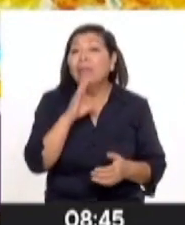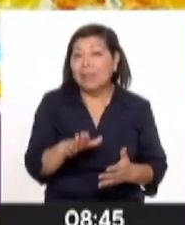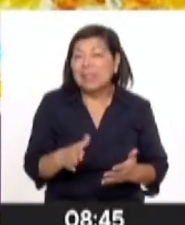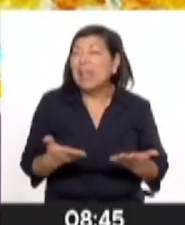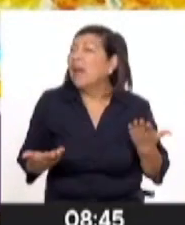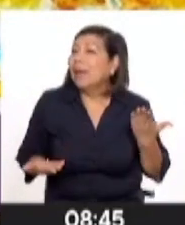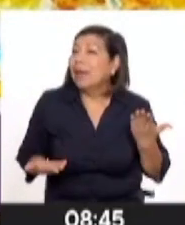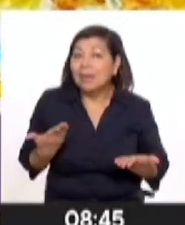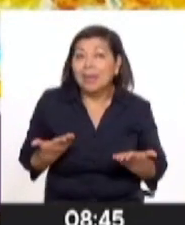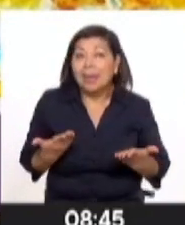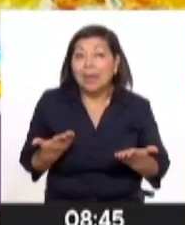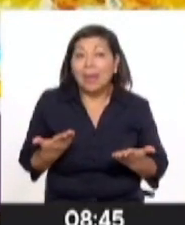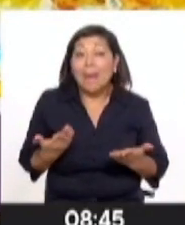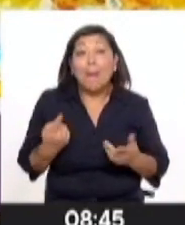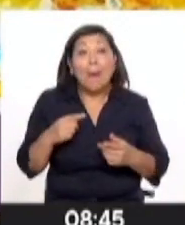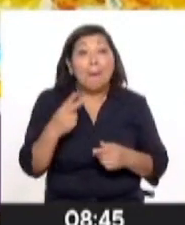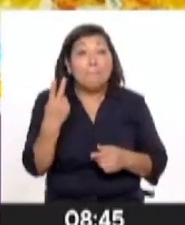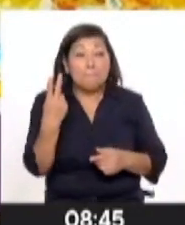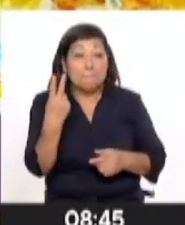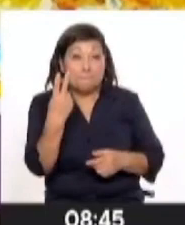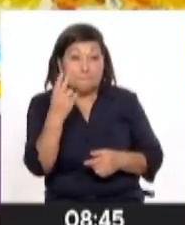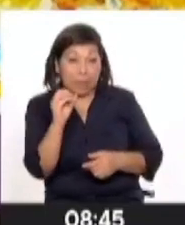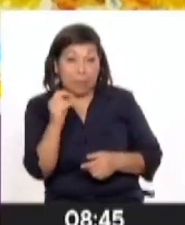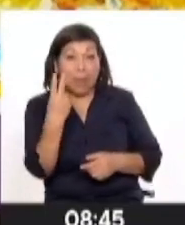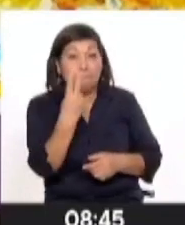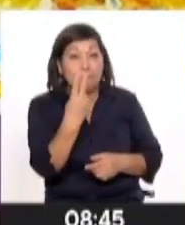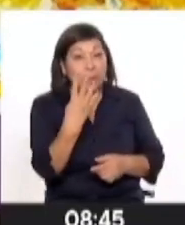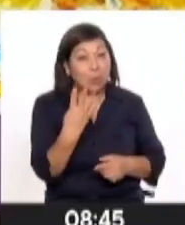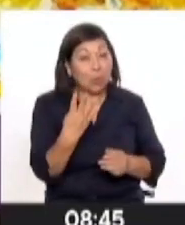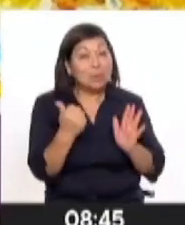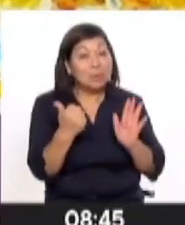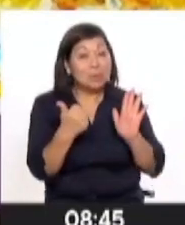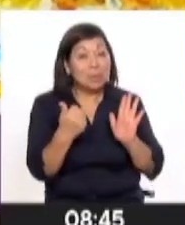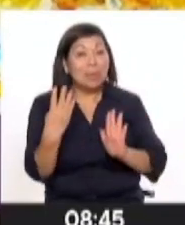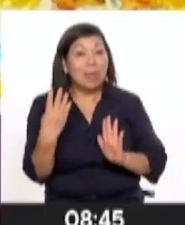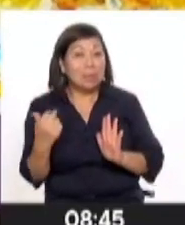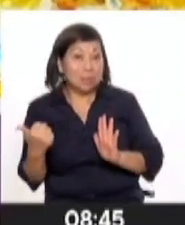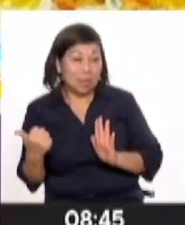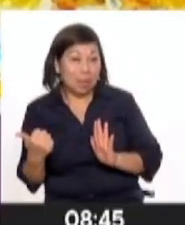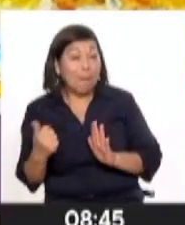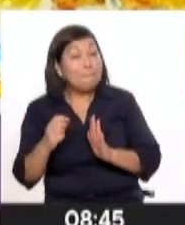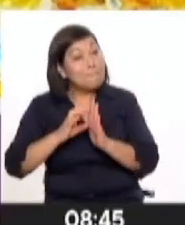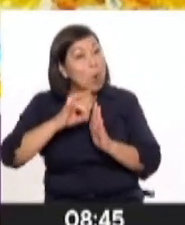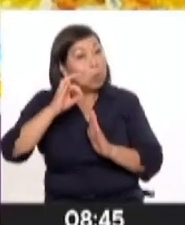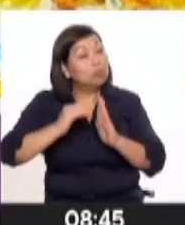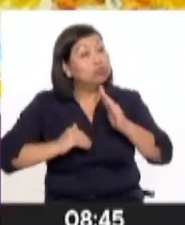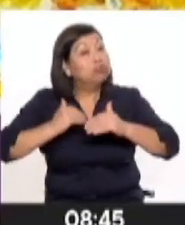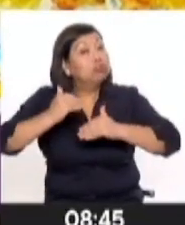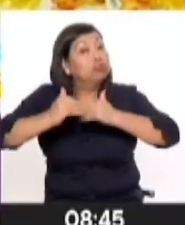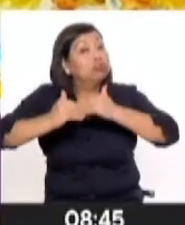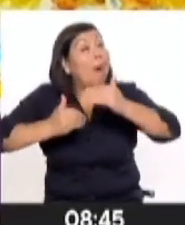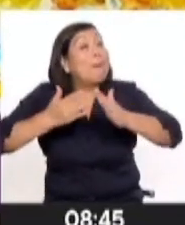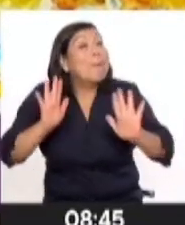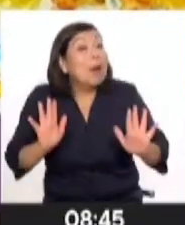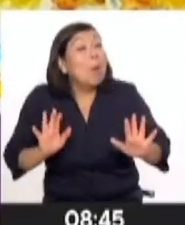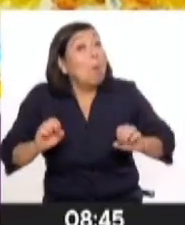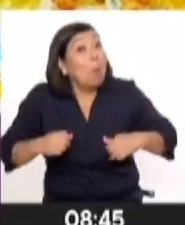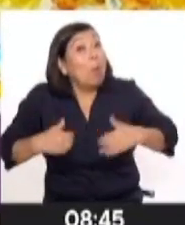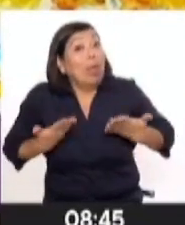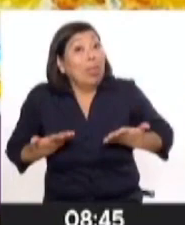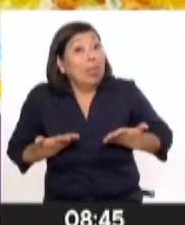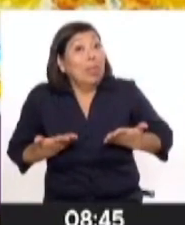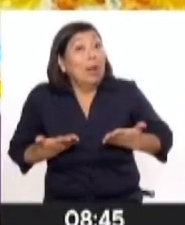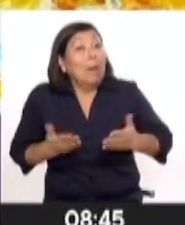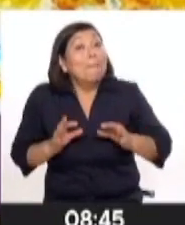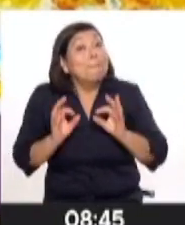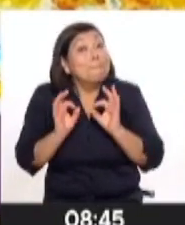dice que el niño para el 2024 tiene un 66% de probabilidad de desarrollarse. O sea, podemos tener un evento